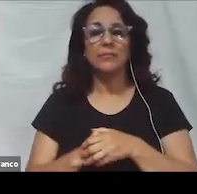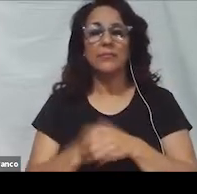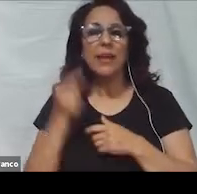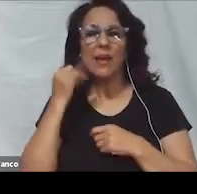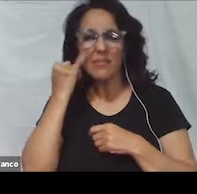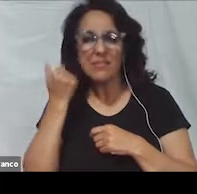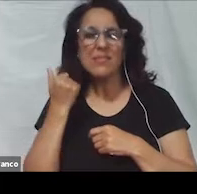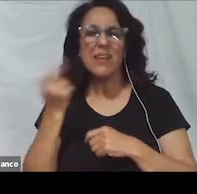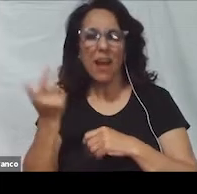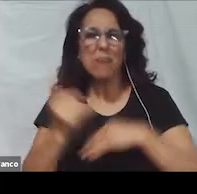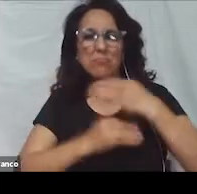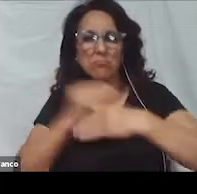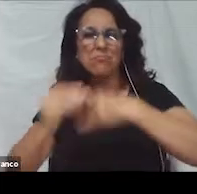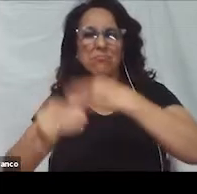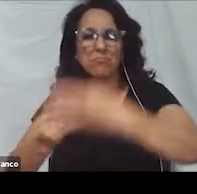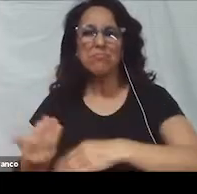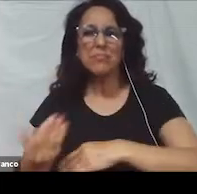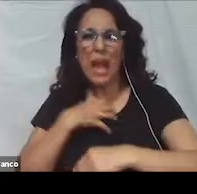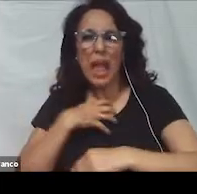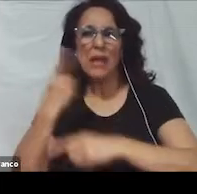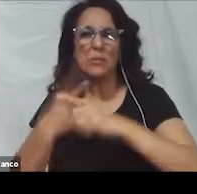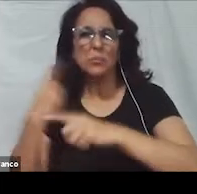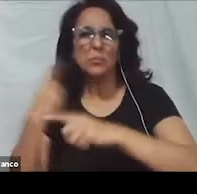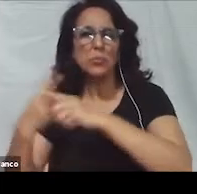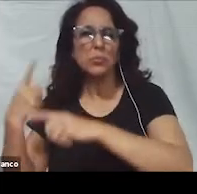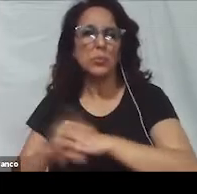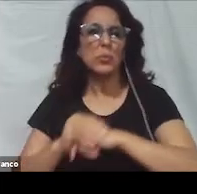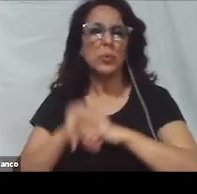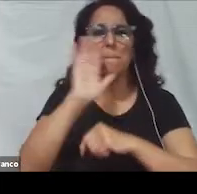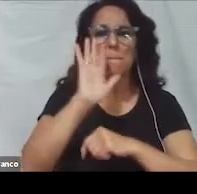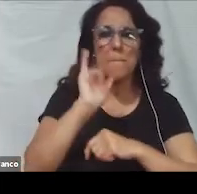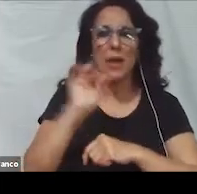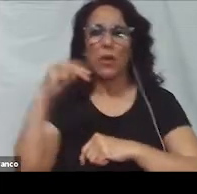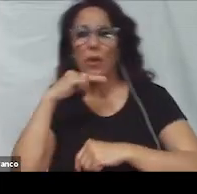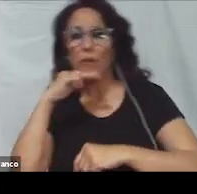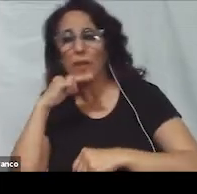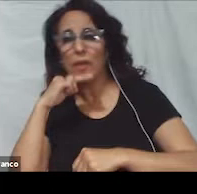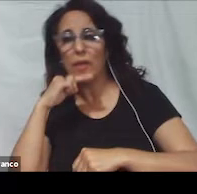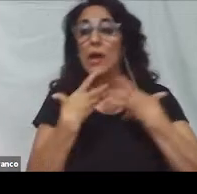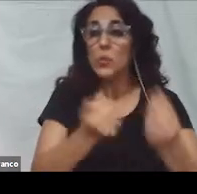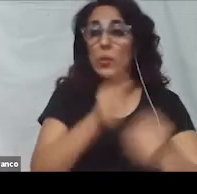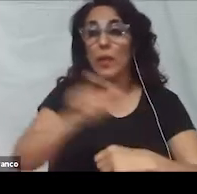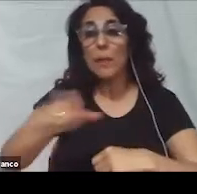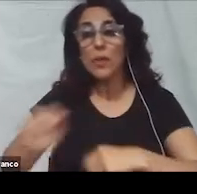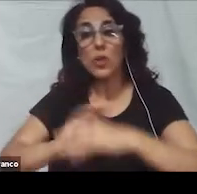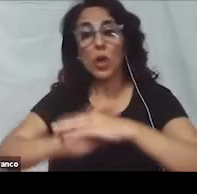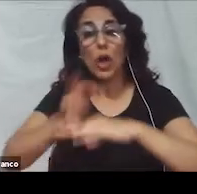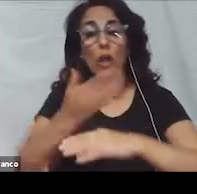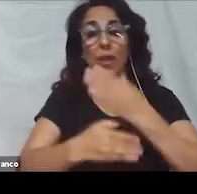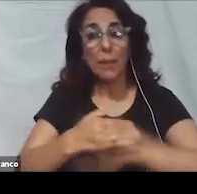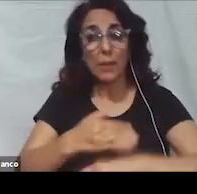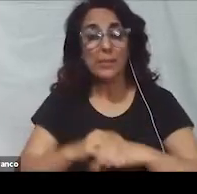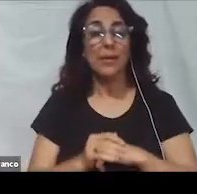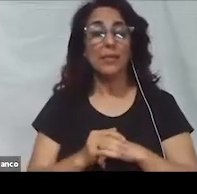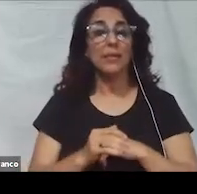estado escuchando en el correo de las clases, ¿sí? Las tecnologías asistivas ayudan a las personas con discapacidad